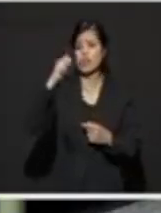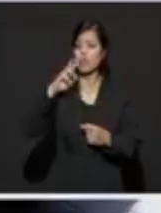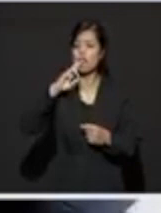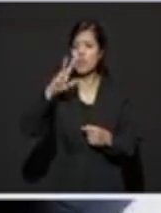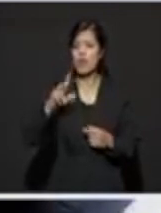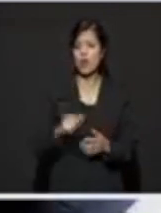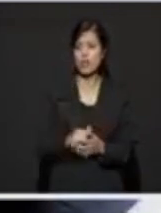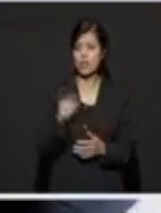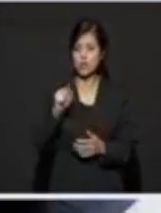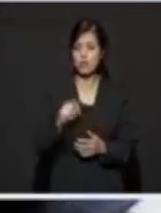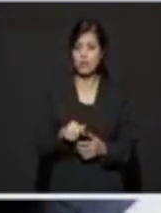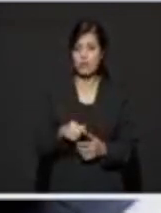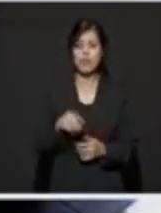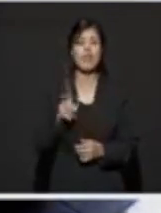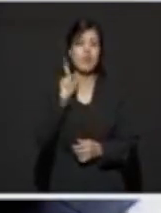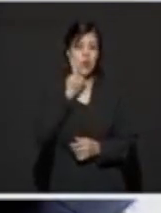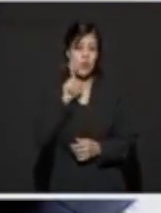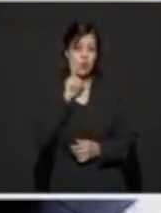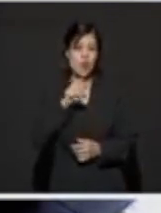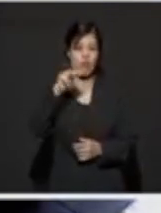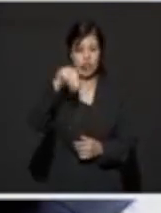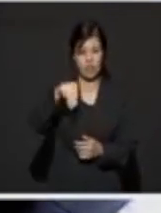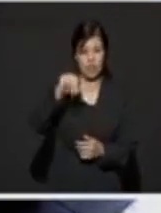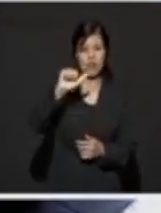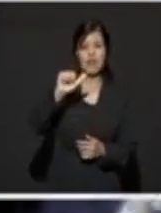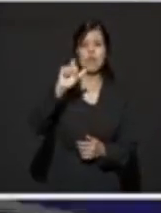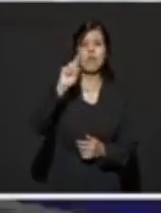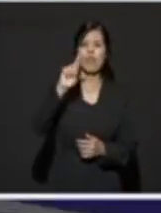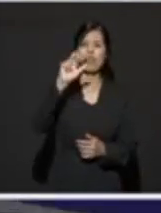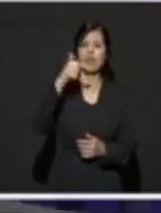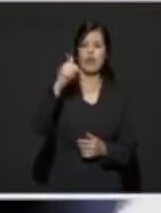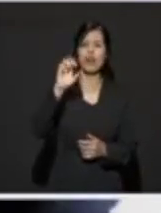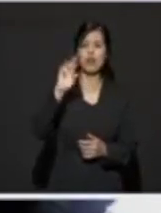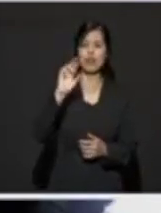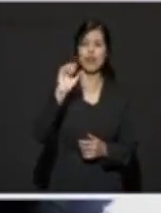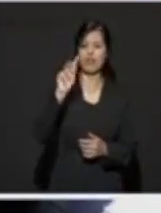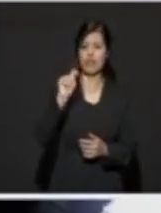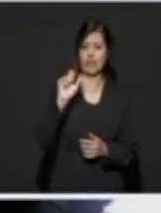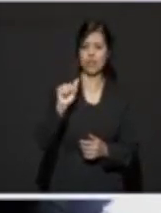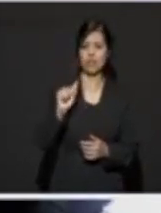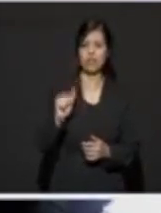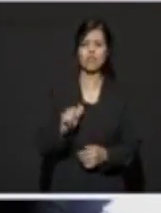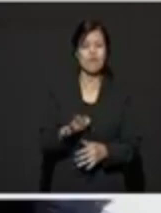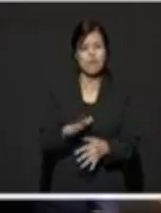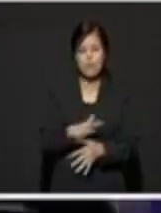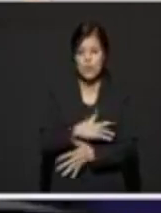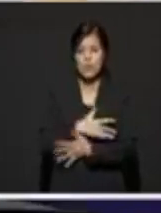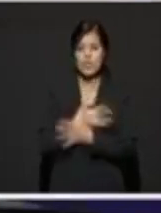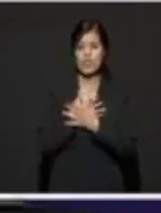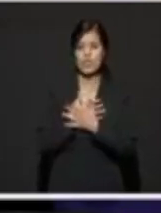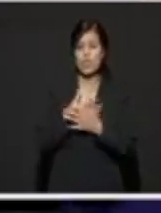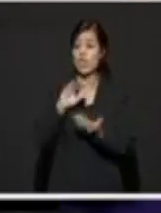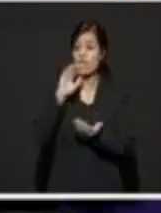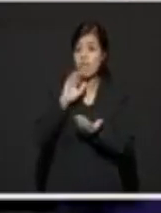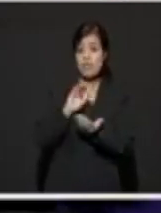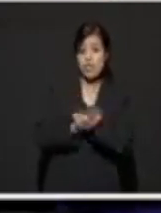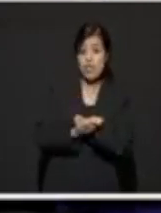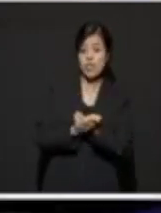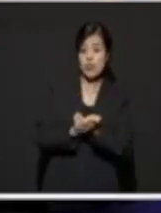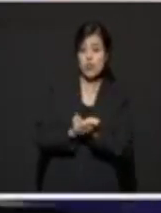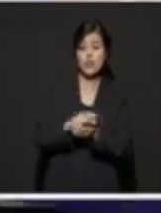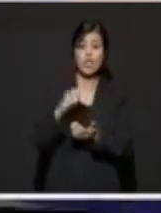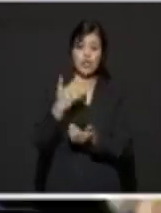Margarita es una mujer, creo que sensible a los temas. Ya fue esposa de un presidente, tuvo